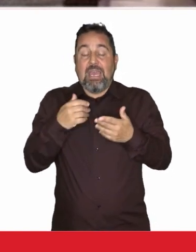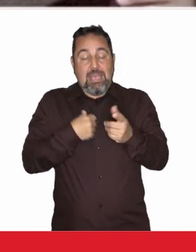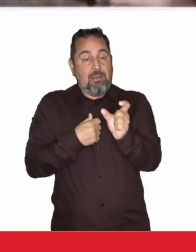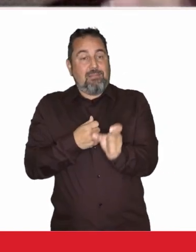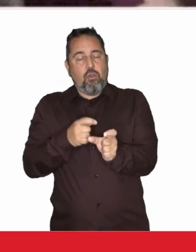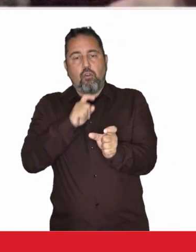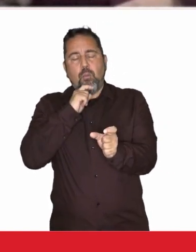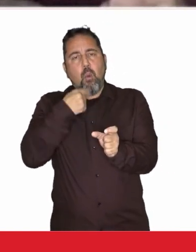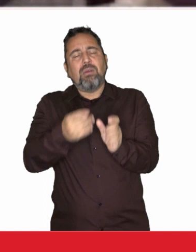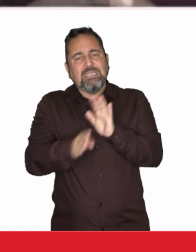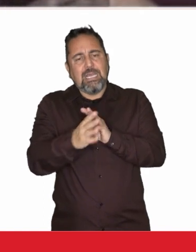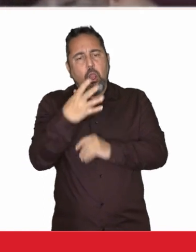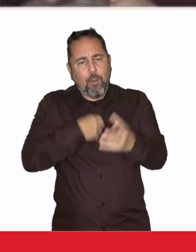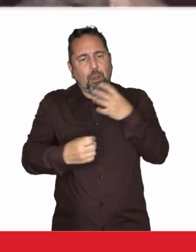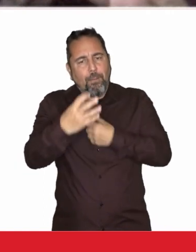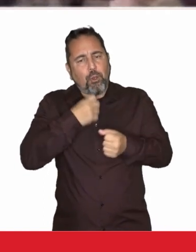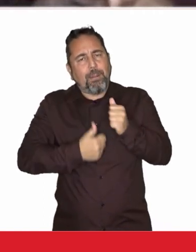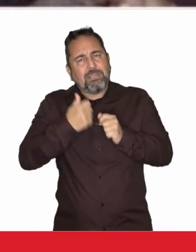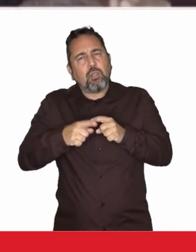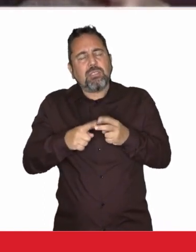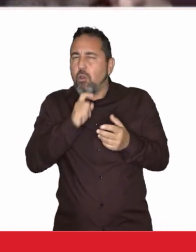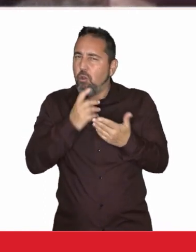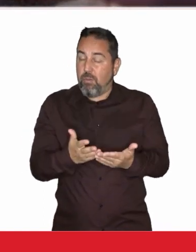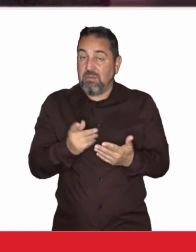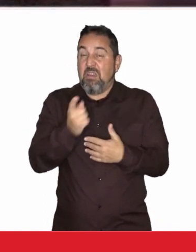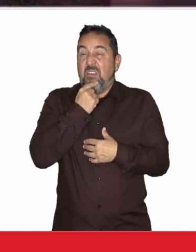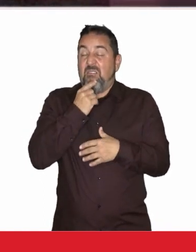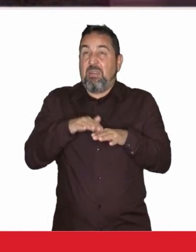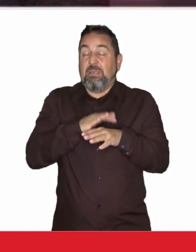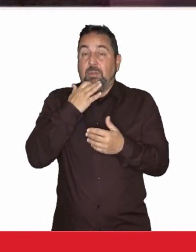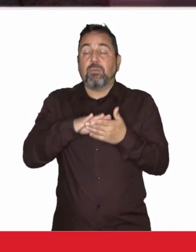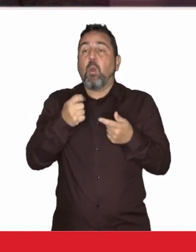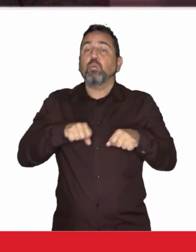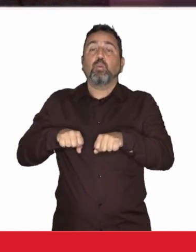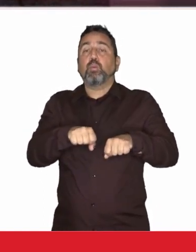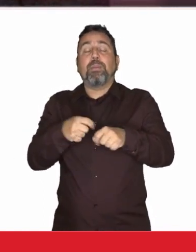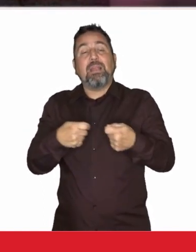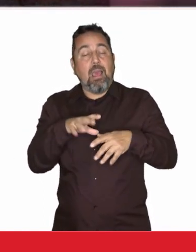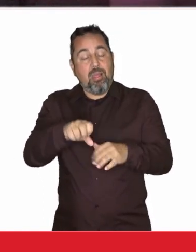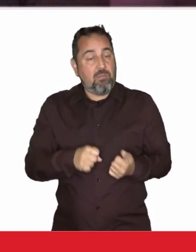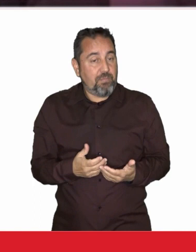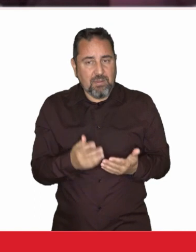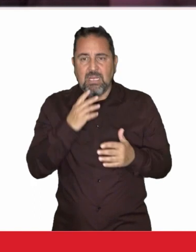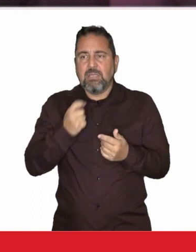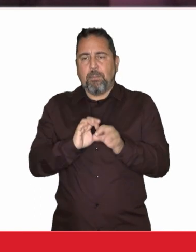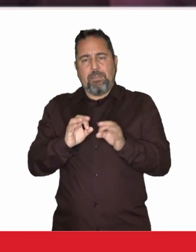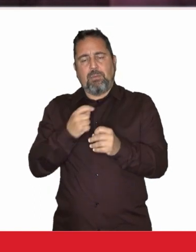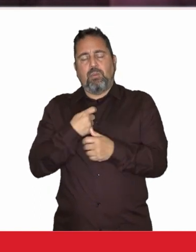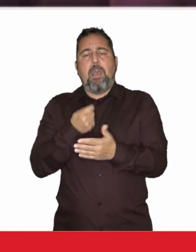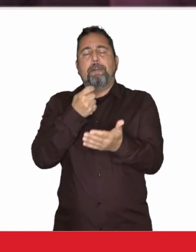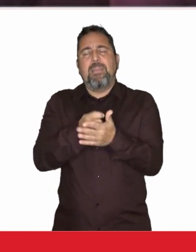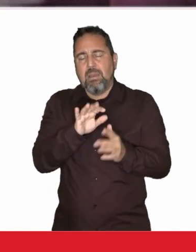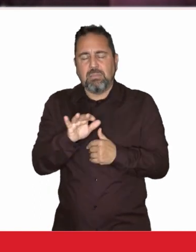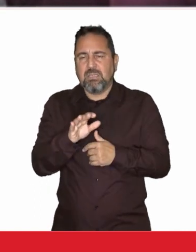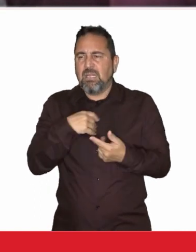vez que le tengo, como hago que compre más. ¿Vale? Esto, si queréis, el ejemplo más básico que me viene ahora es cuando vais a un supermercado, estás en la caja para